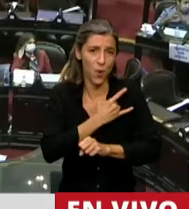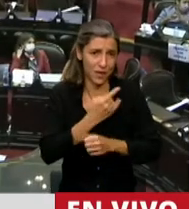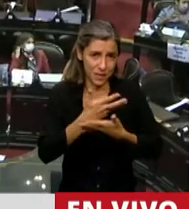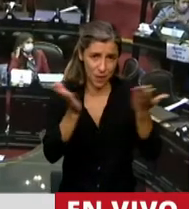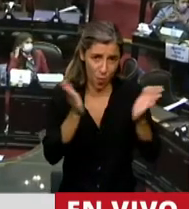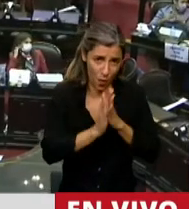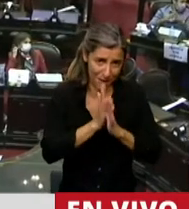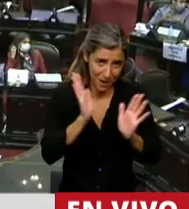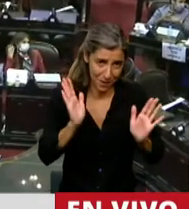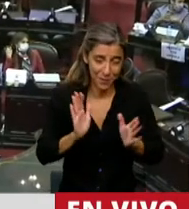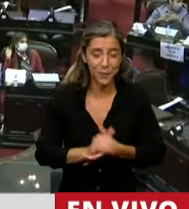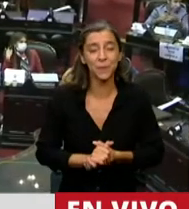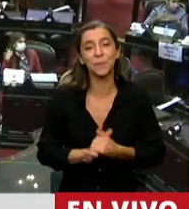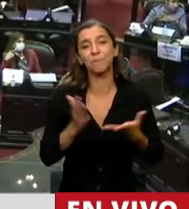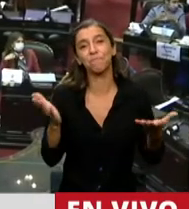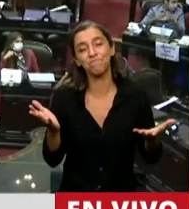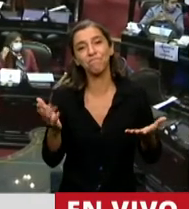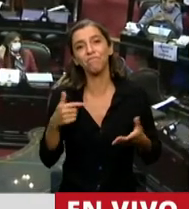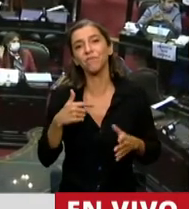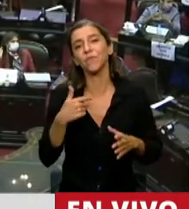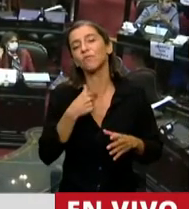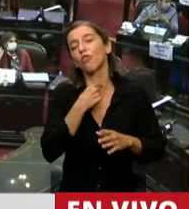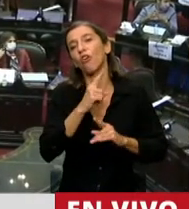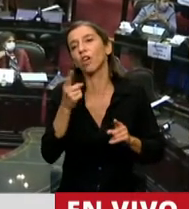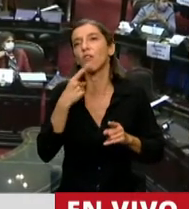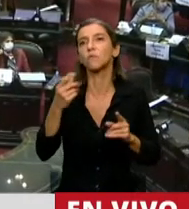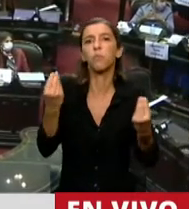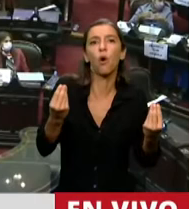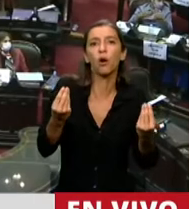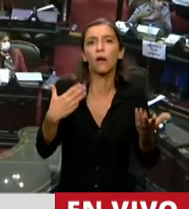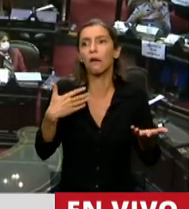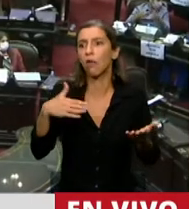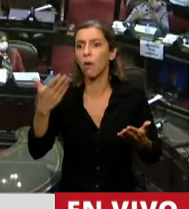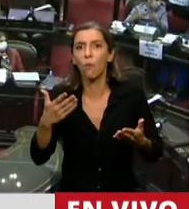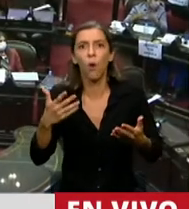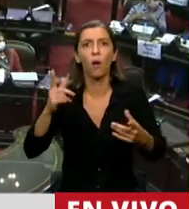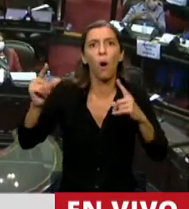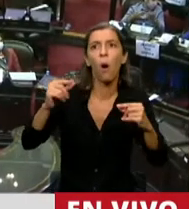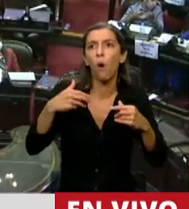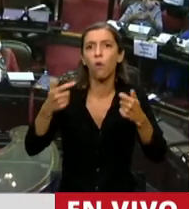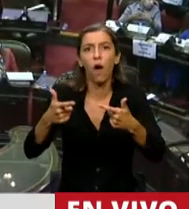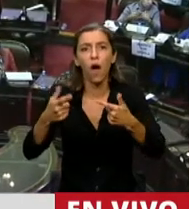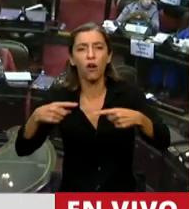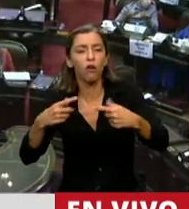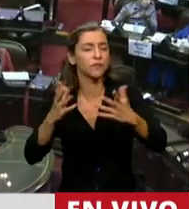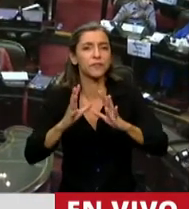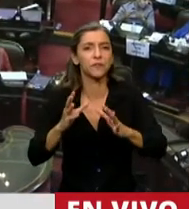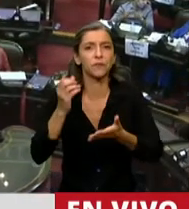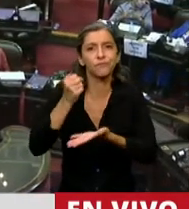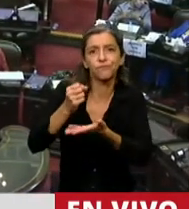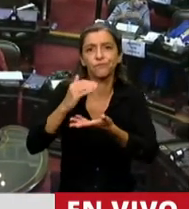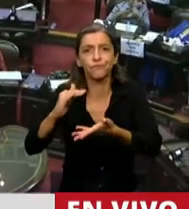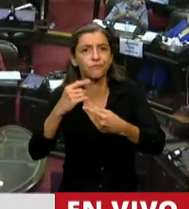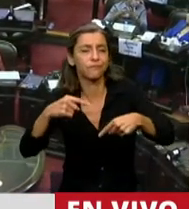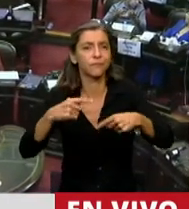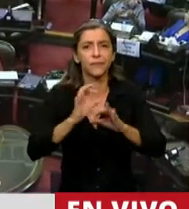destinado en general o en la historia recursos suficientes para la ciencia, técnica e innovación, ni el sector